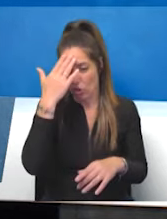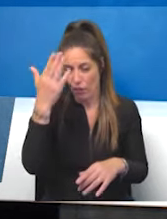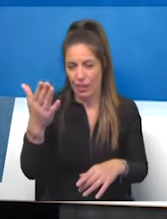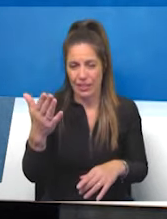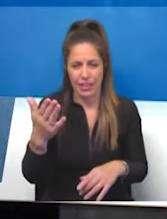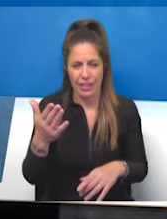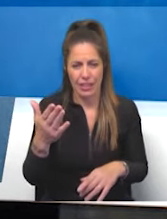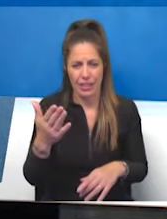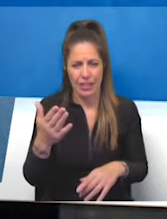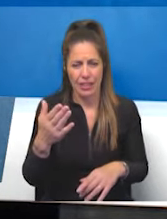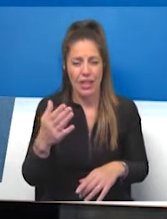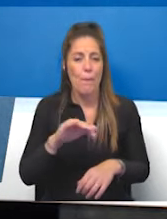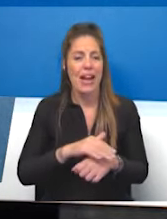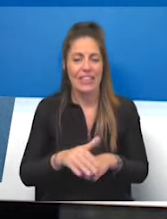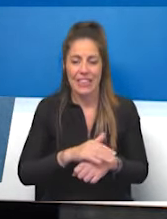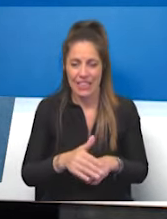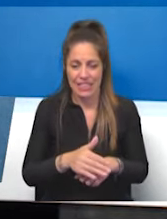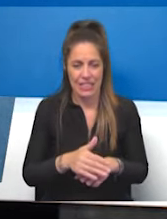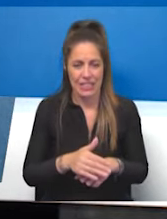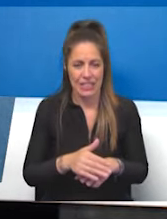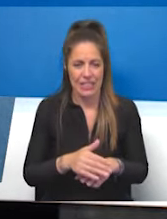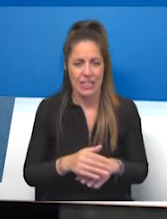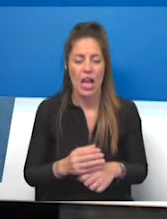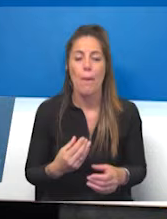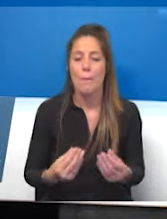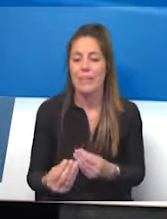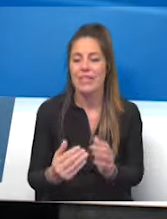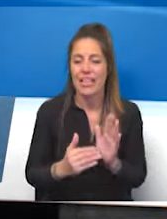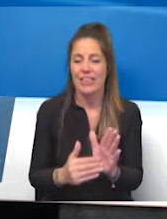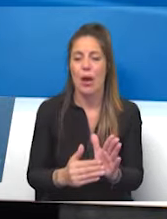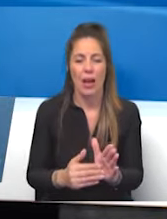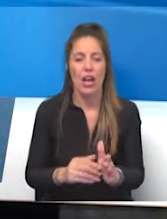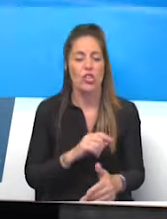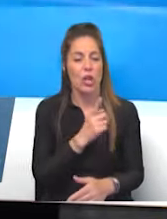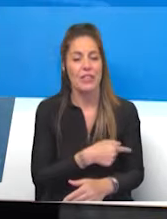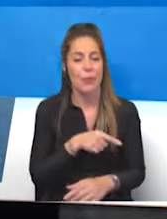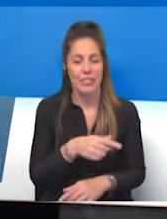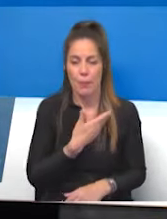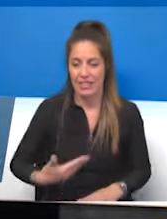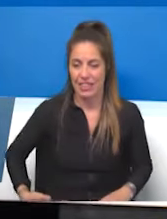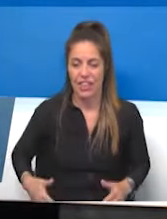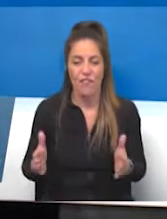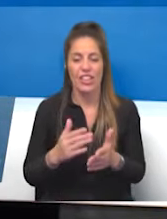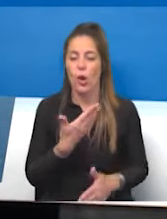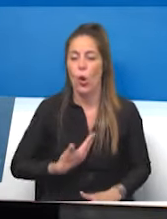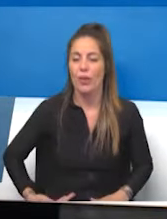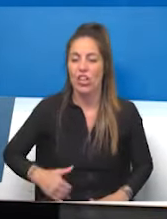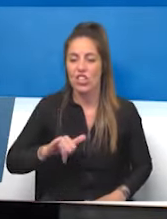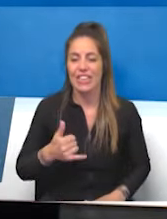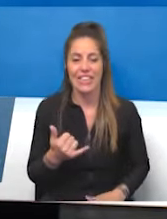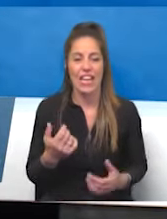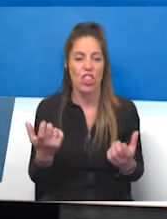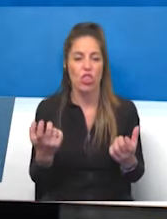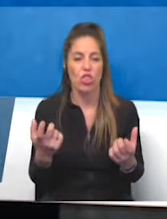el ingeniero Martínez y postulaba su capacidad para hac el presidente ante un gobierno que ya tenía en ambas